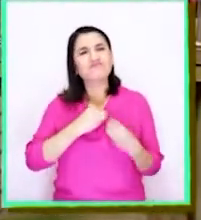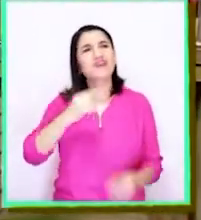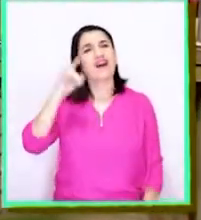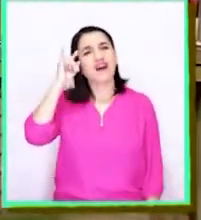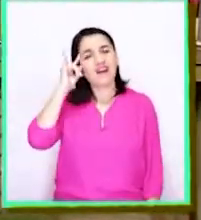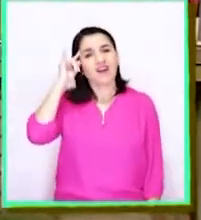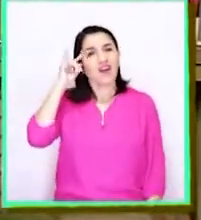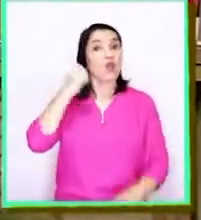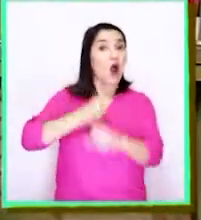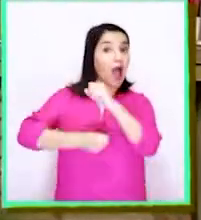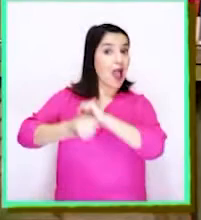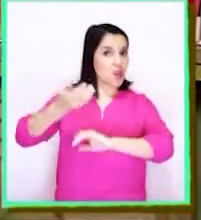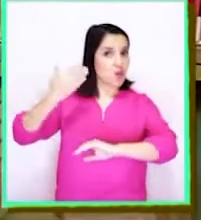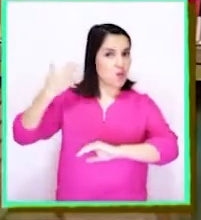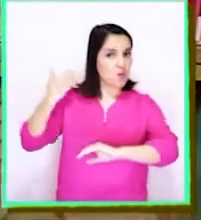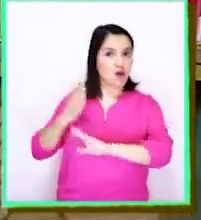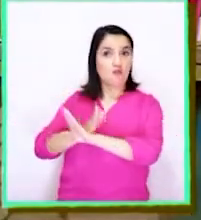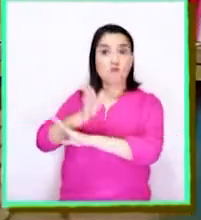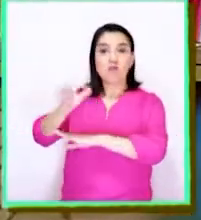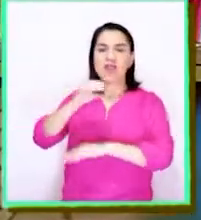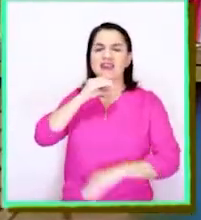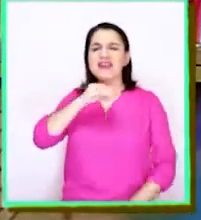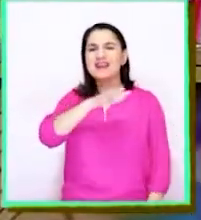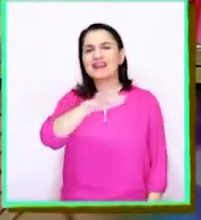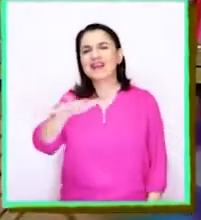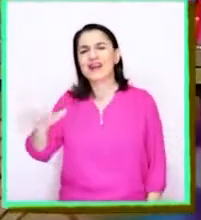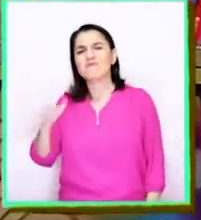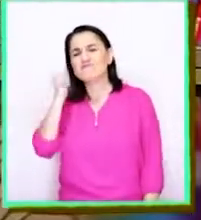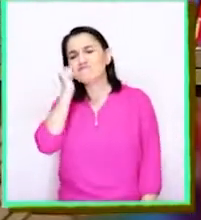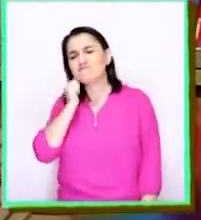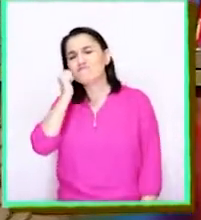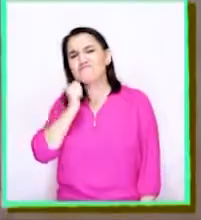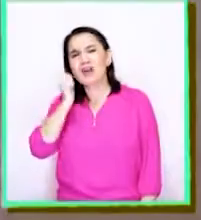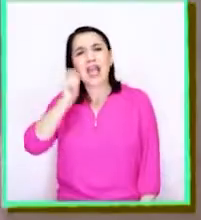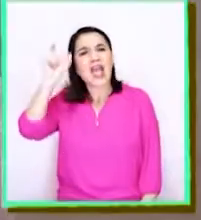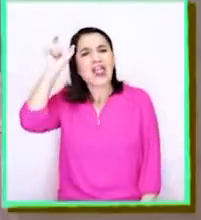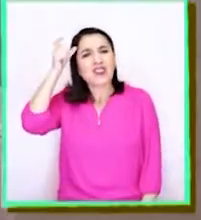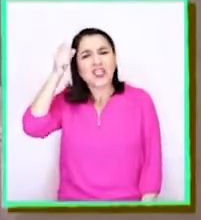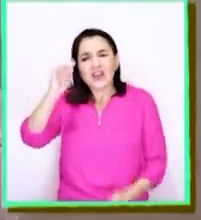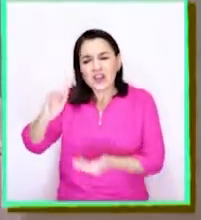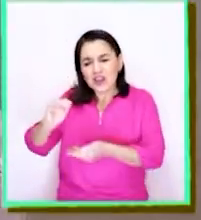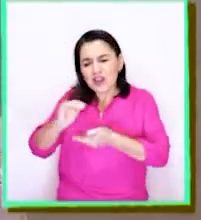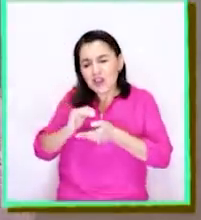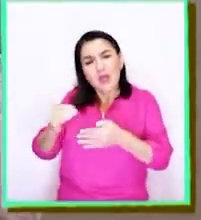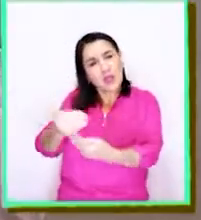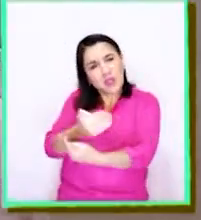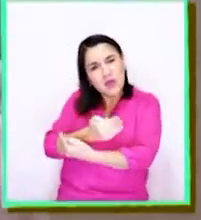año pasado fui al campo y me encariñé tanto con una ternerita que la adopté.